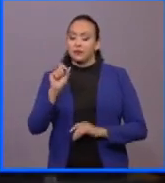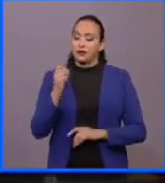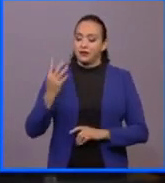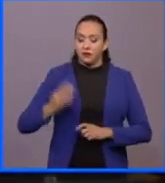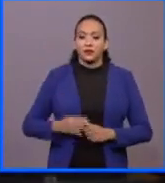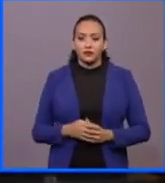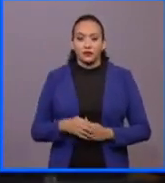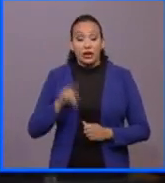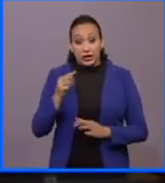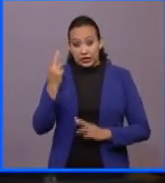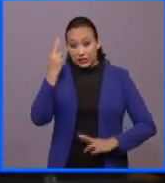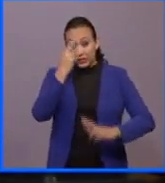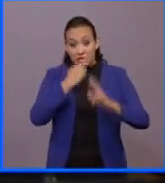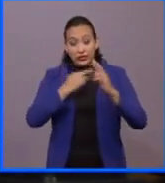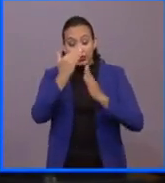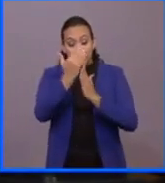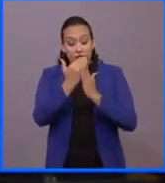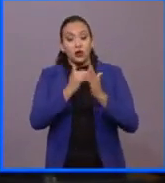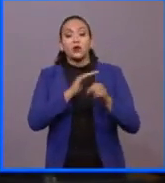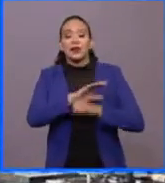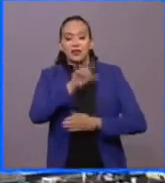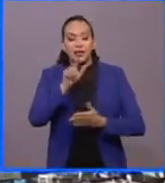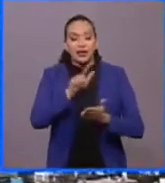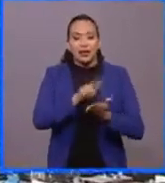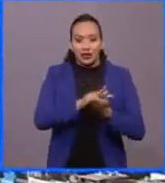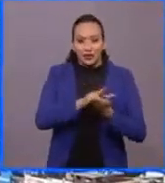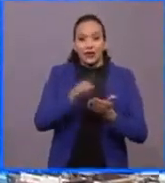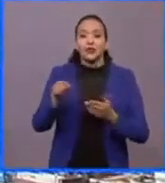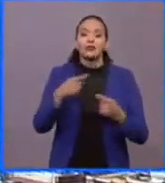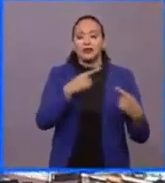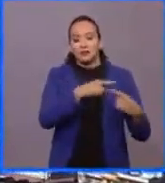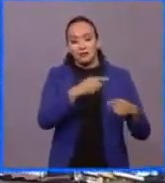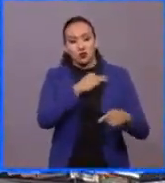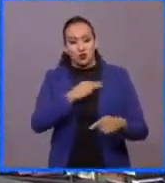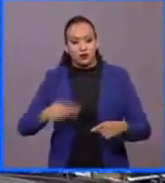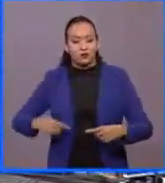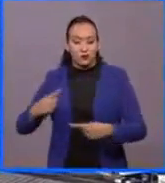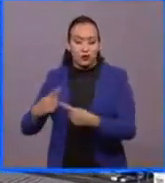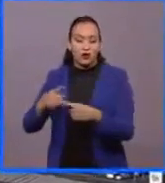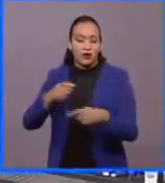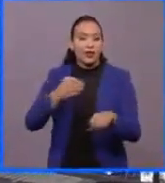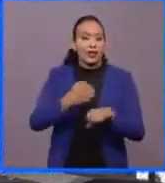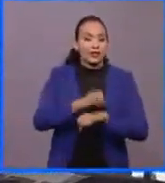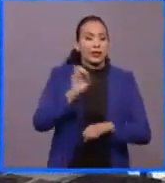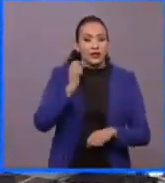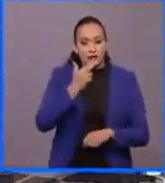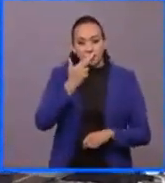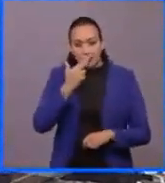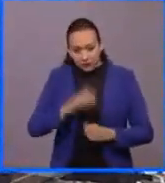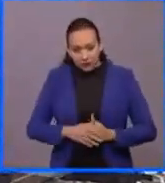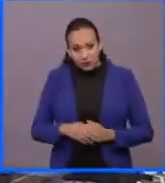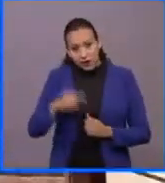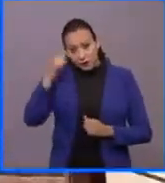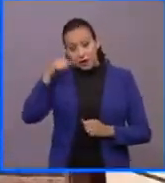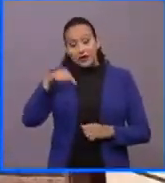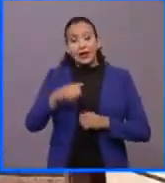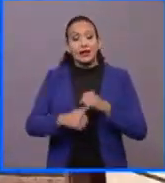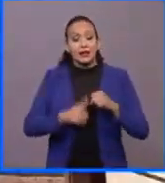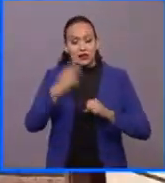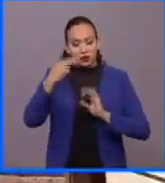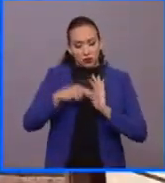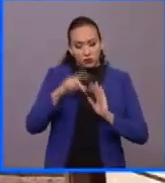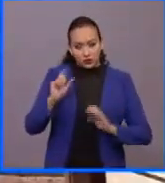45/2024, en la que invalidó disposiciones de leyes de ingresos de diversos municipios del estado de Chihuahua para el ejercicio